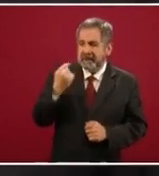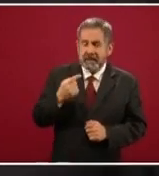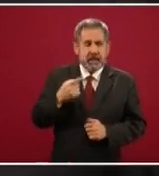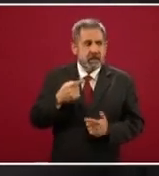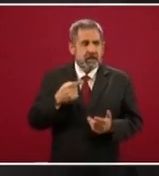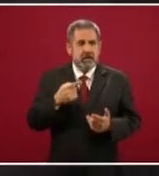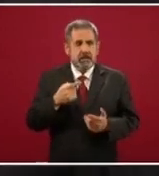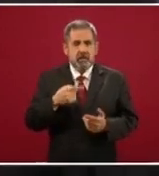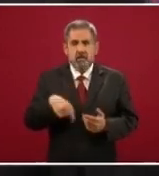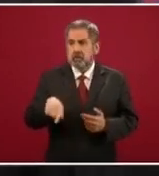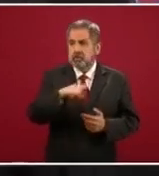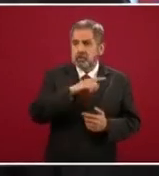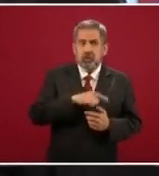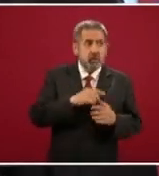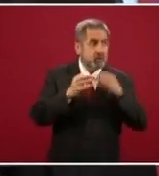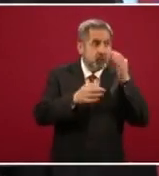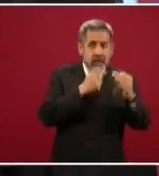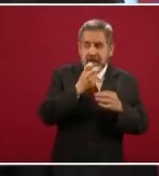credibilidad.